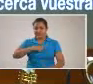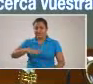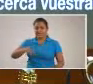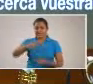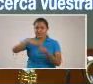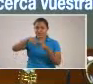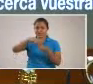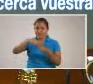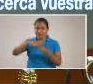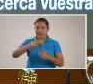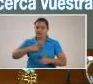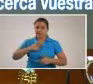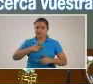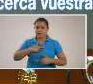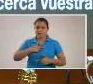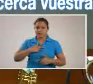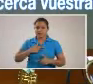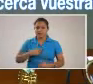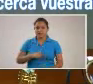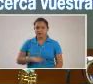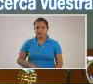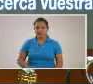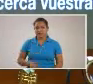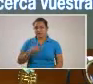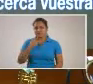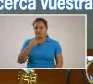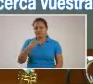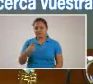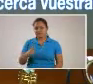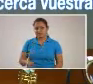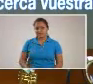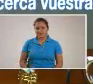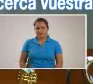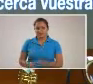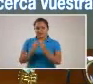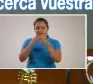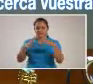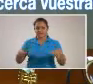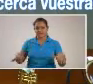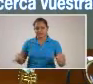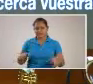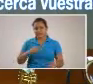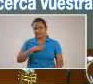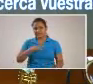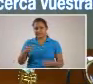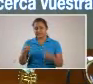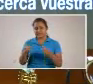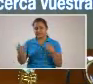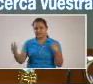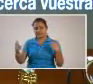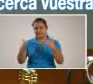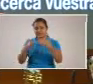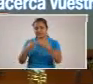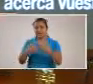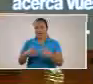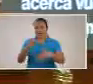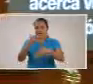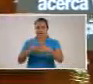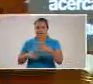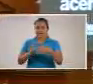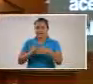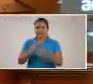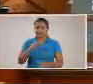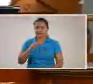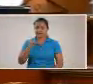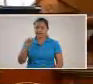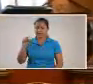está cerca. Pero eso no quiere decir el arrebatamiento, es la desolación de Israel. Antes de eso tiene que ser el